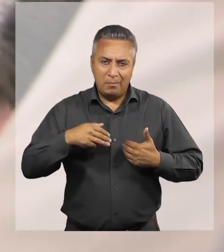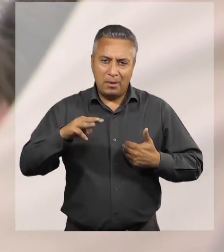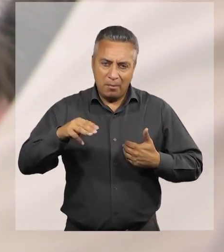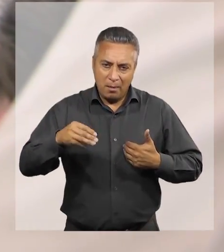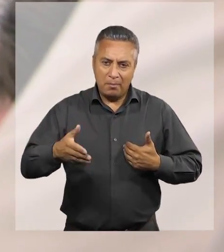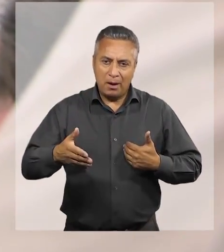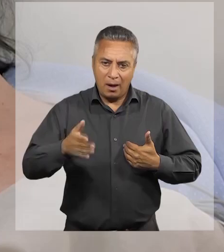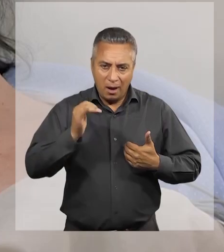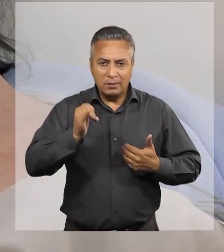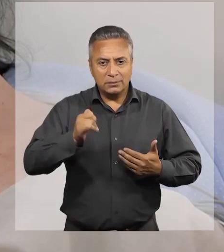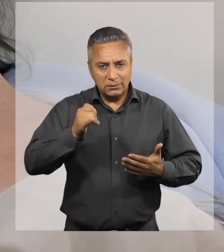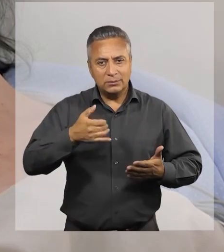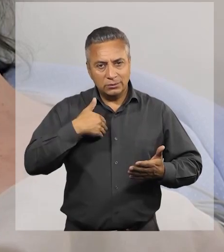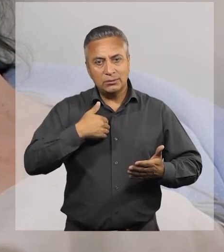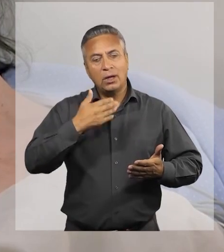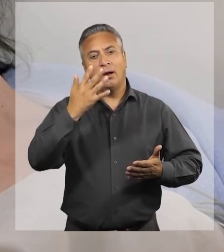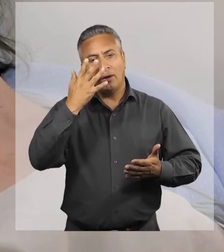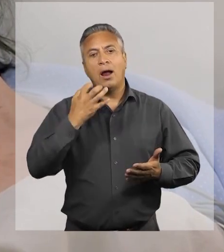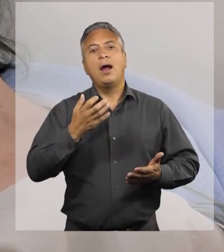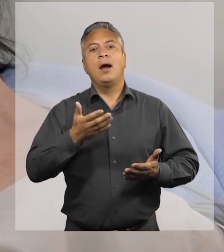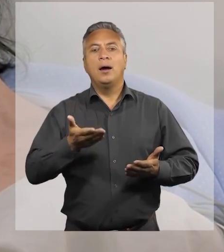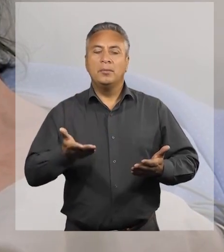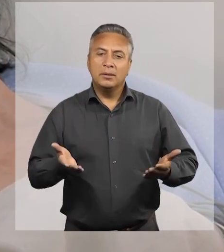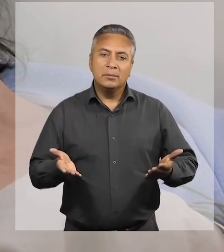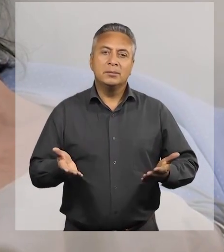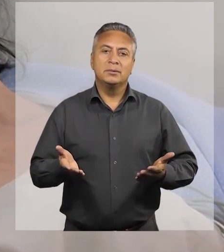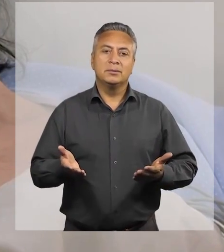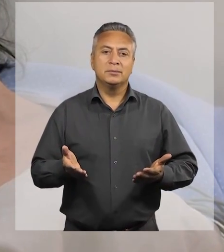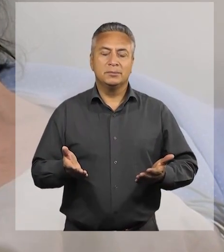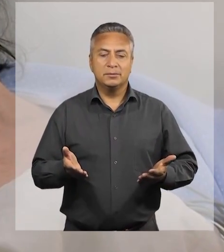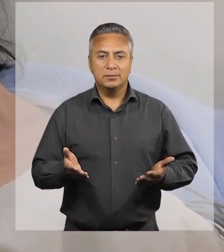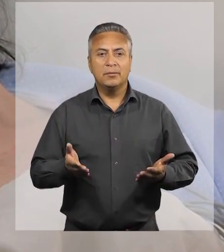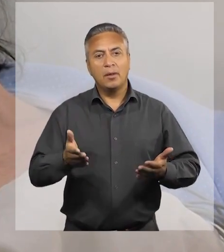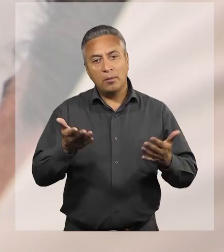Eres mi mamá. Ya, sí estaba enojado porque...